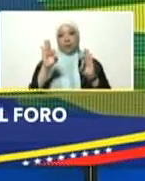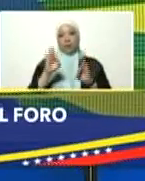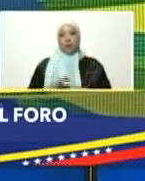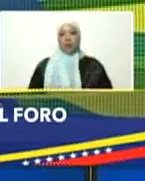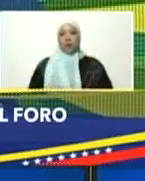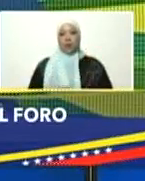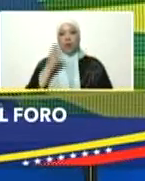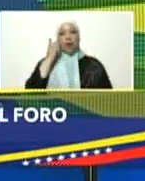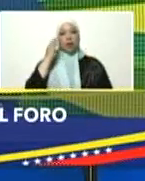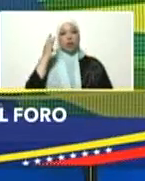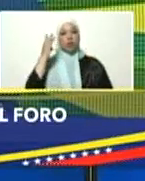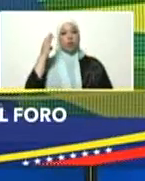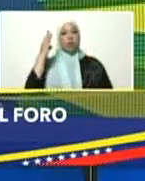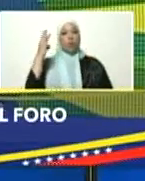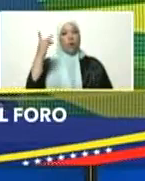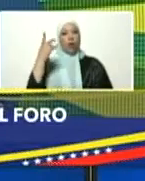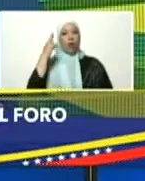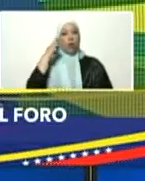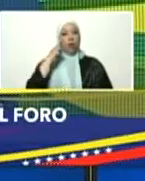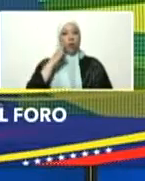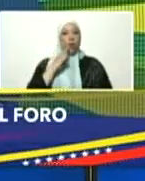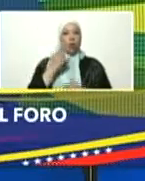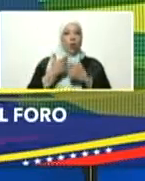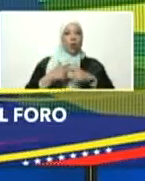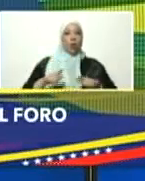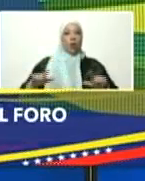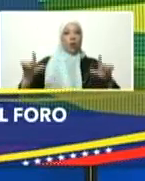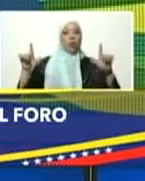Ese sueño del libertador Simón Bolívar.